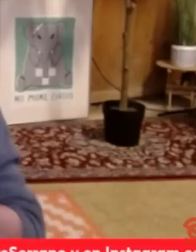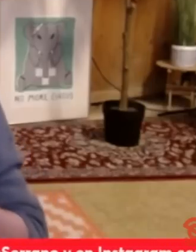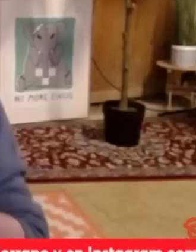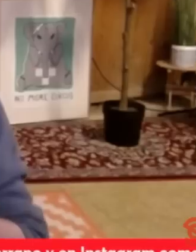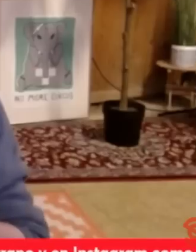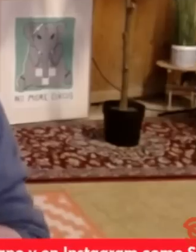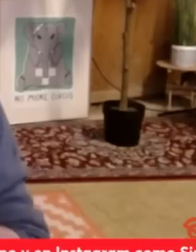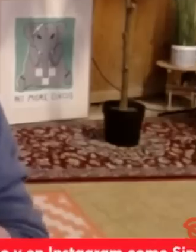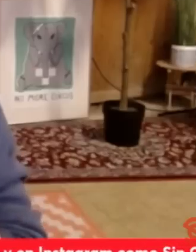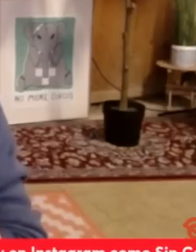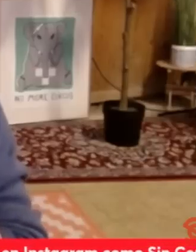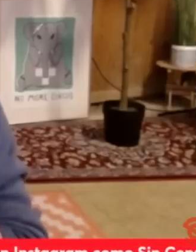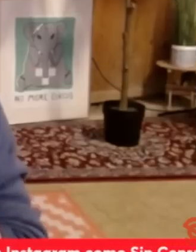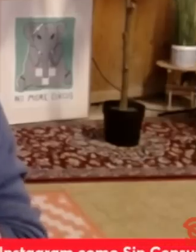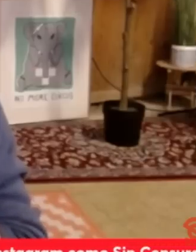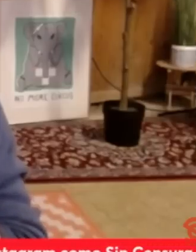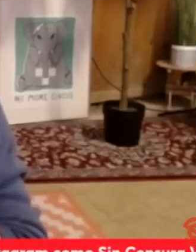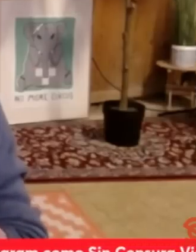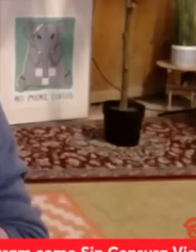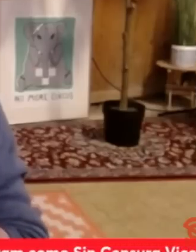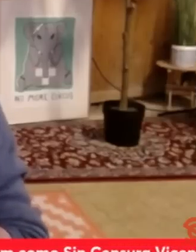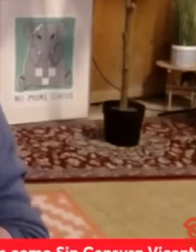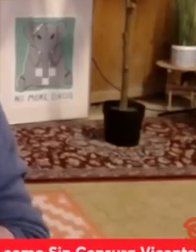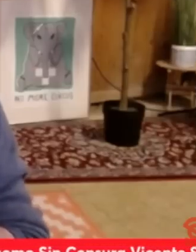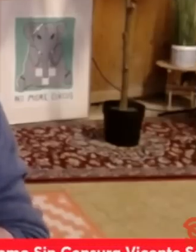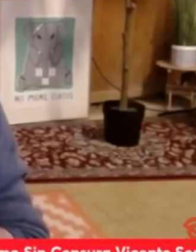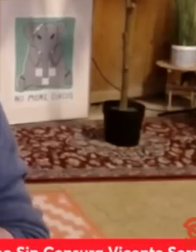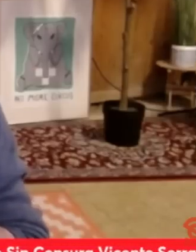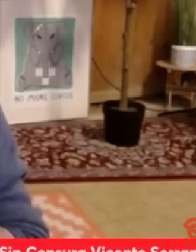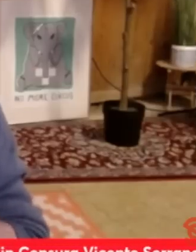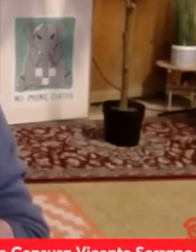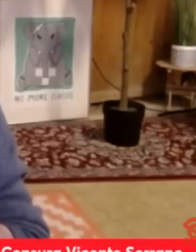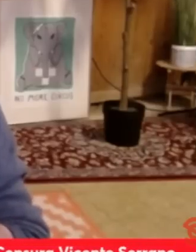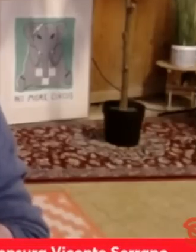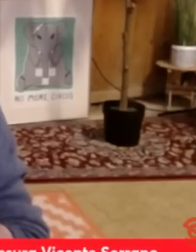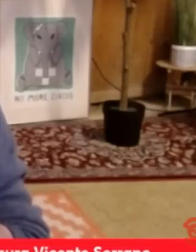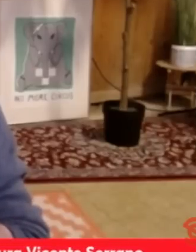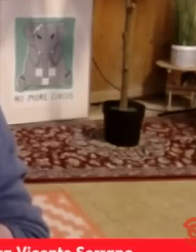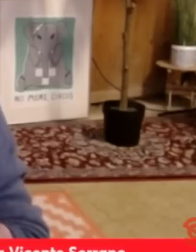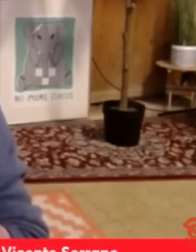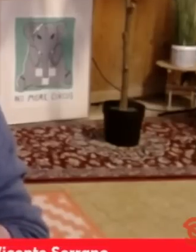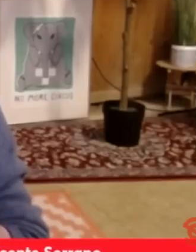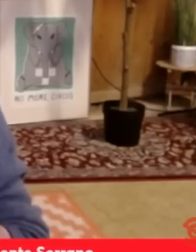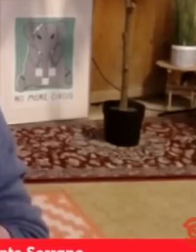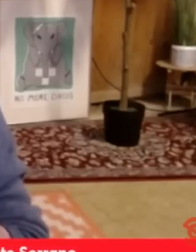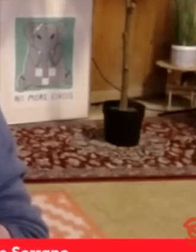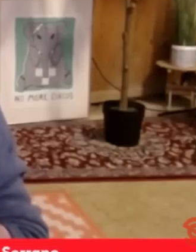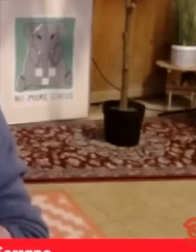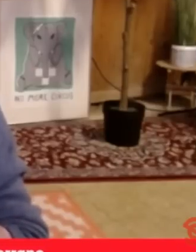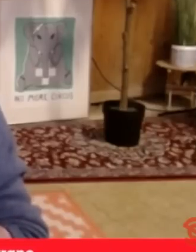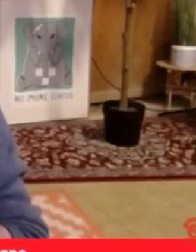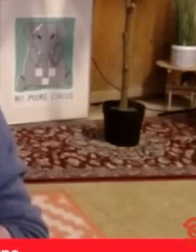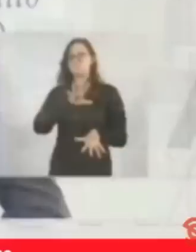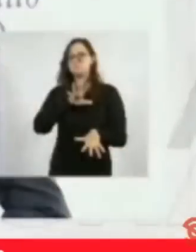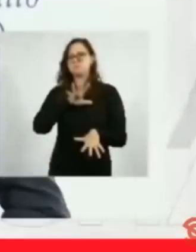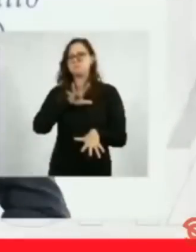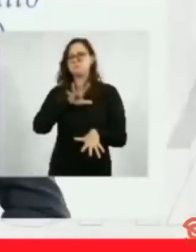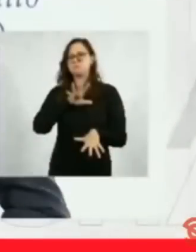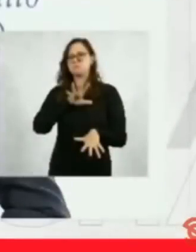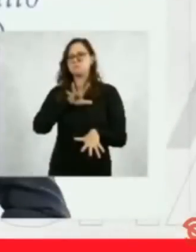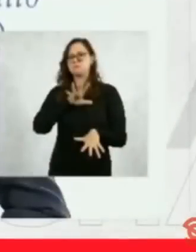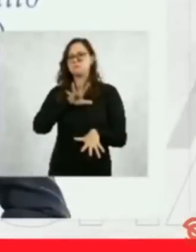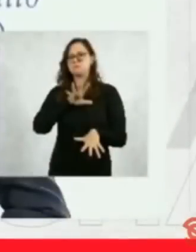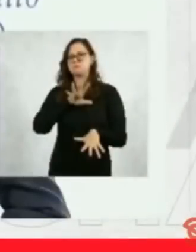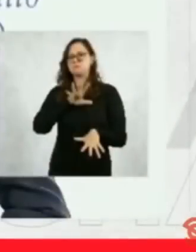acostumbrados. También la doctora Claudia Sheinbaum da a conocer que va a dividirse la mañanera por día. Todos los días van a haber